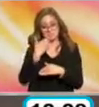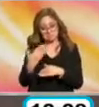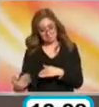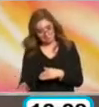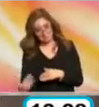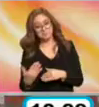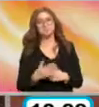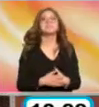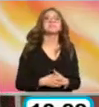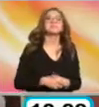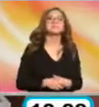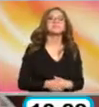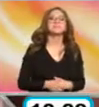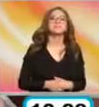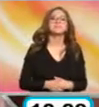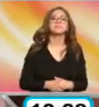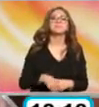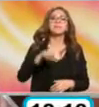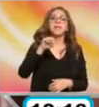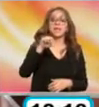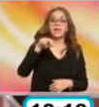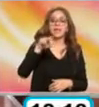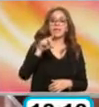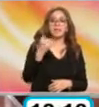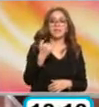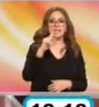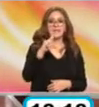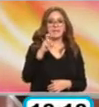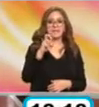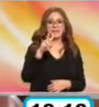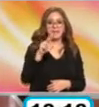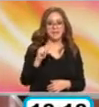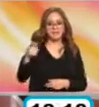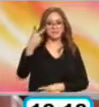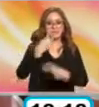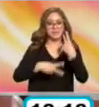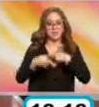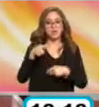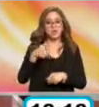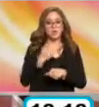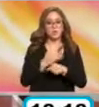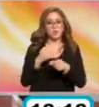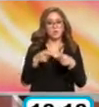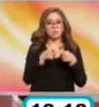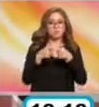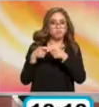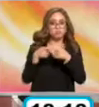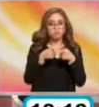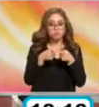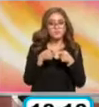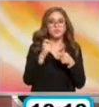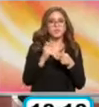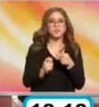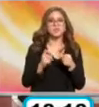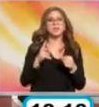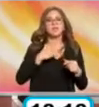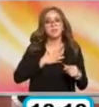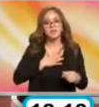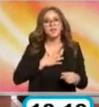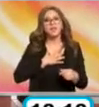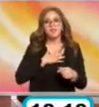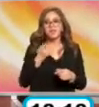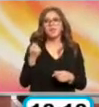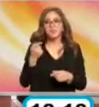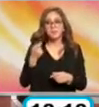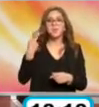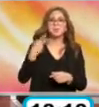parcero. Muy bien. Andy Rivera con nosotros y bueno, promocionando este material discográfico, un poco cansado, un poco cansado. La altura. Es la altura, es la altura.